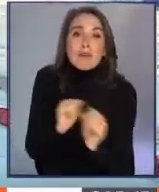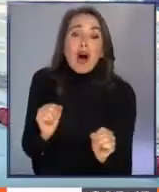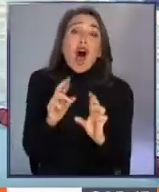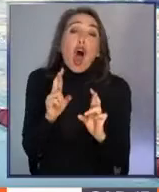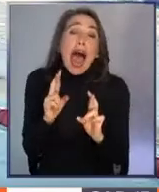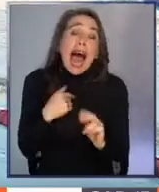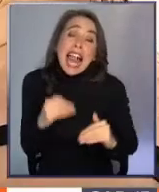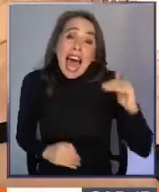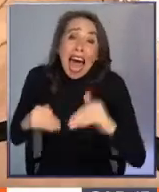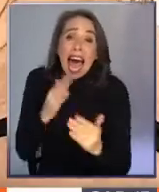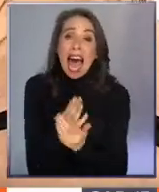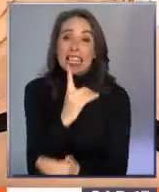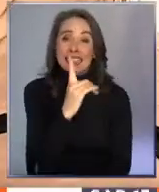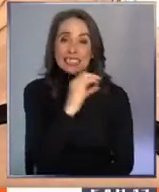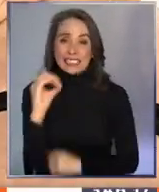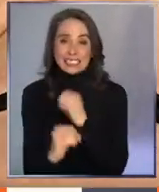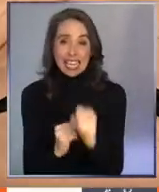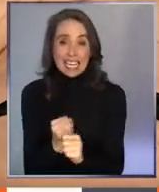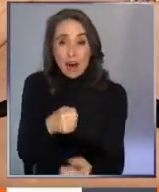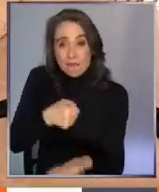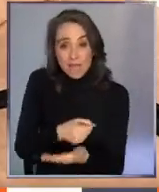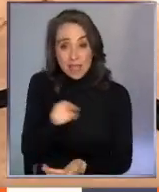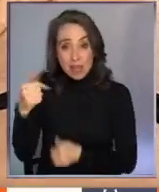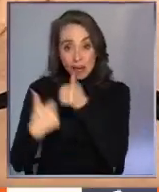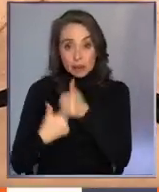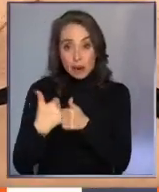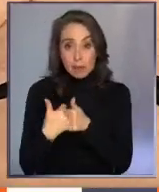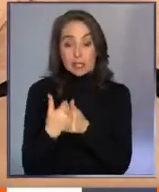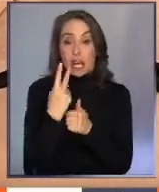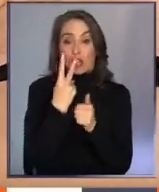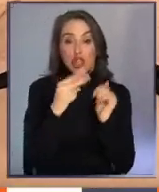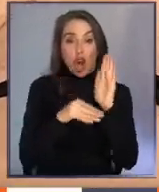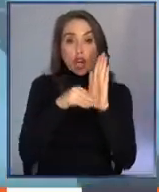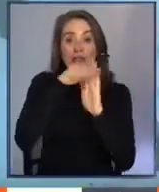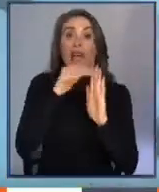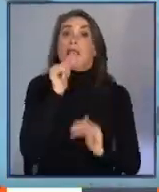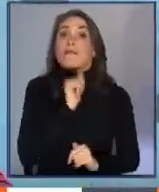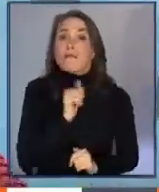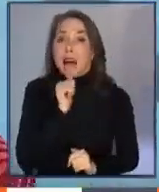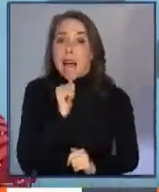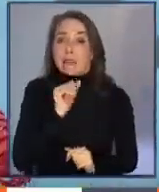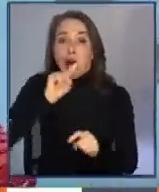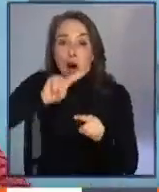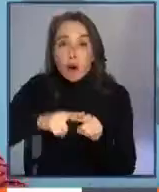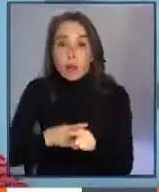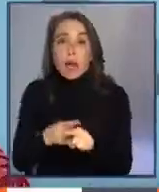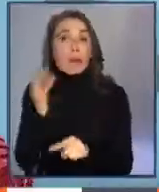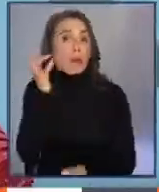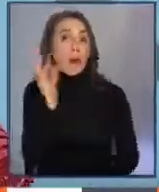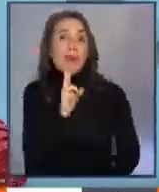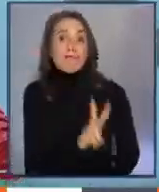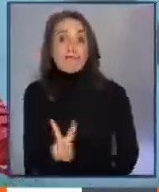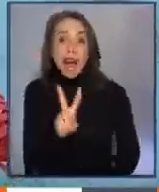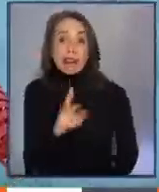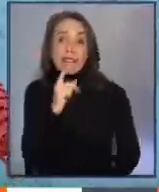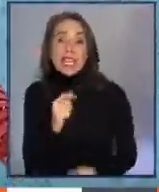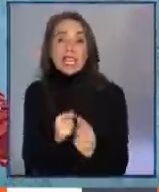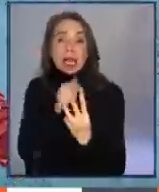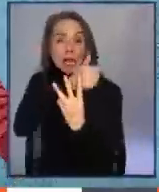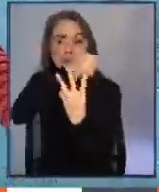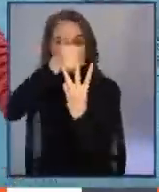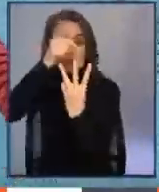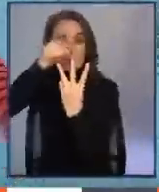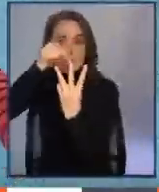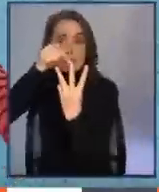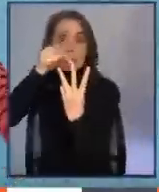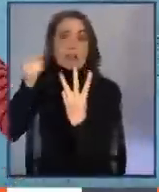hasta los 100 años. Este fin de semana competirá las 2 categorías que le faltan. Una vez más, la valdiviana buscará el podio en ambas carreras. En